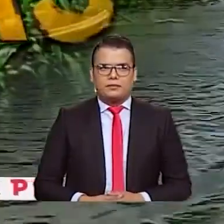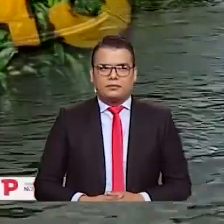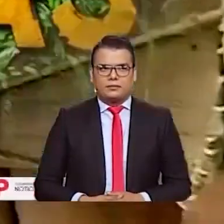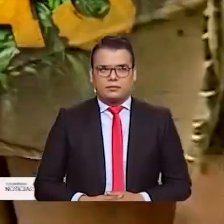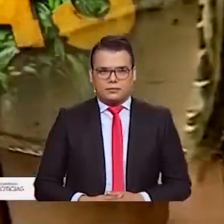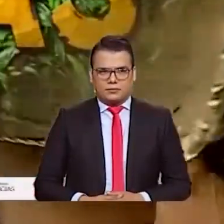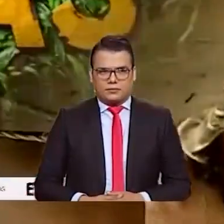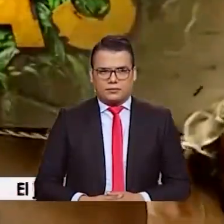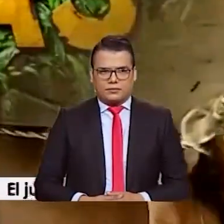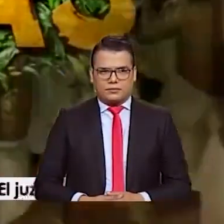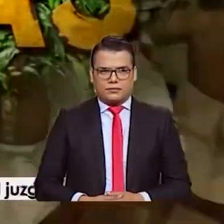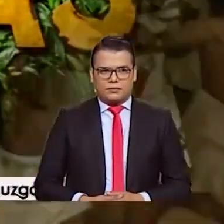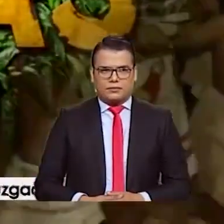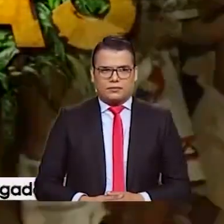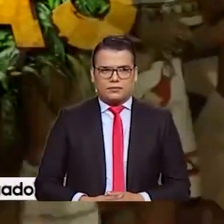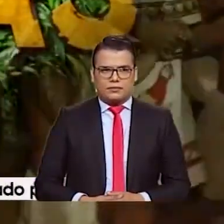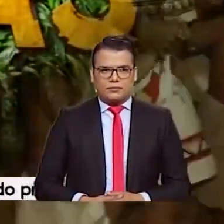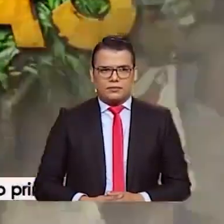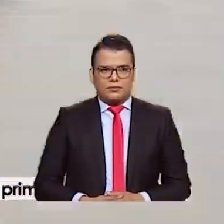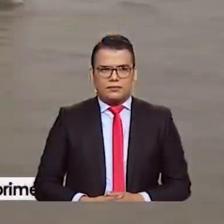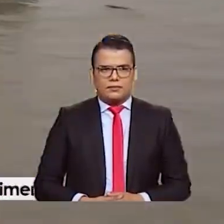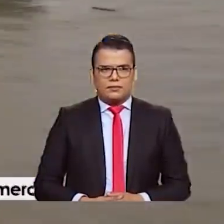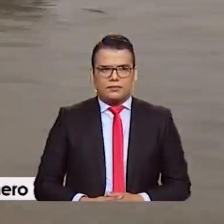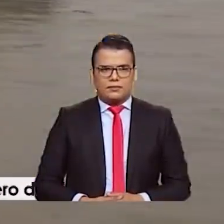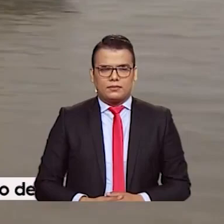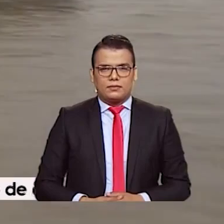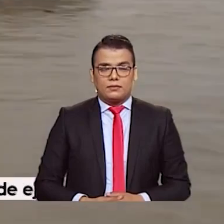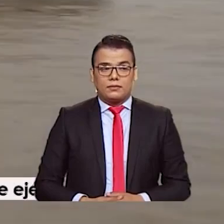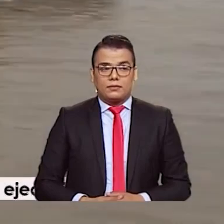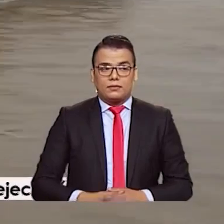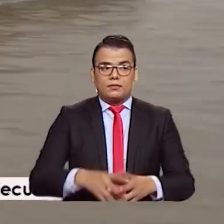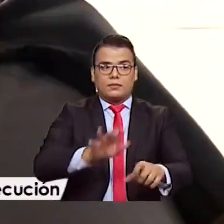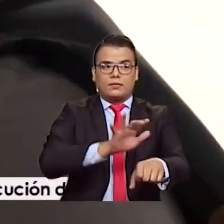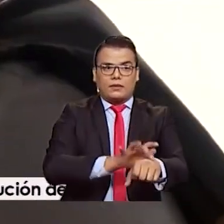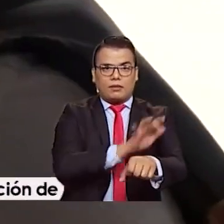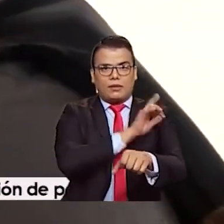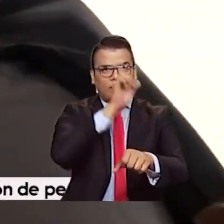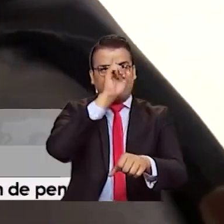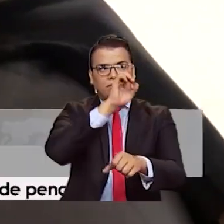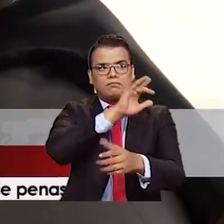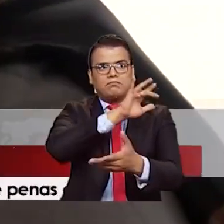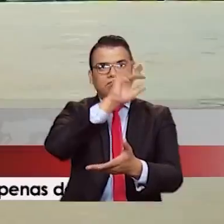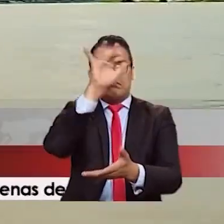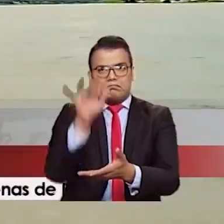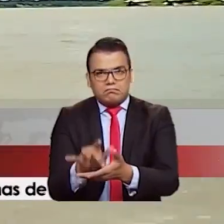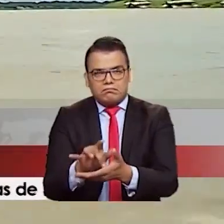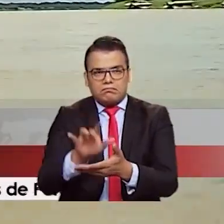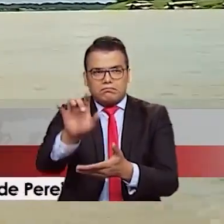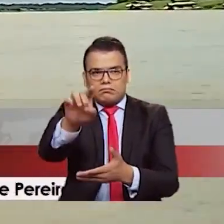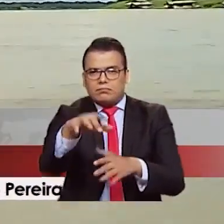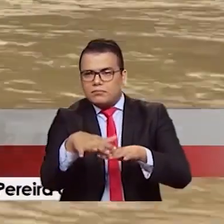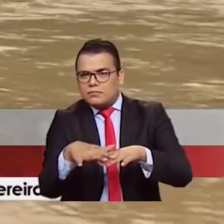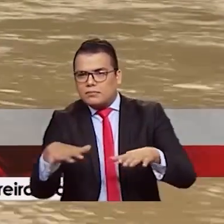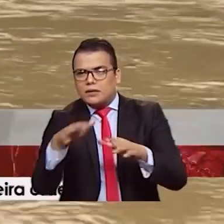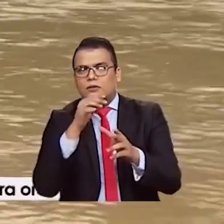Reportaje en el corazón del Amazonas. Muy temprano comenzamos nuestro recorrido hacia la cuarta escala.